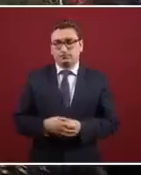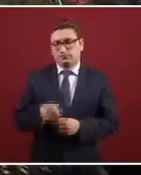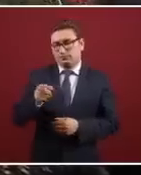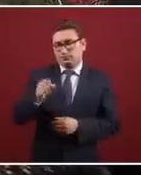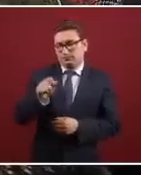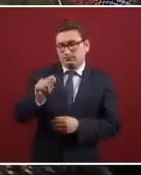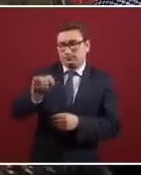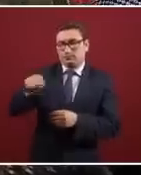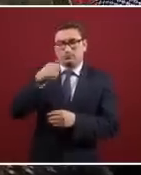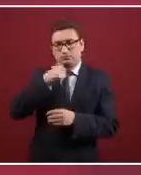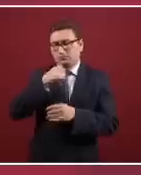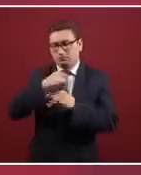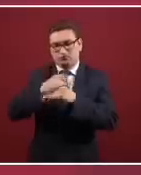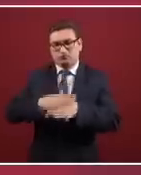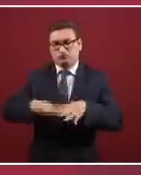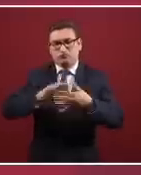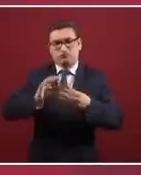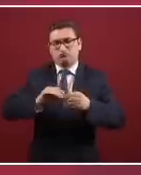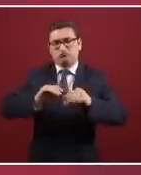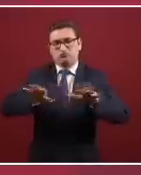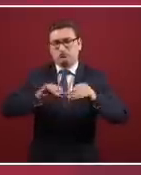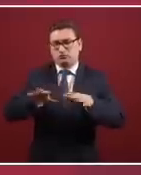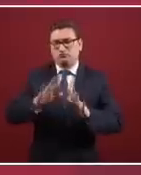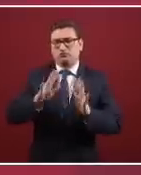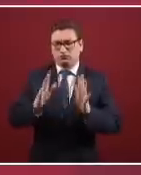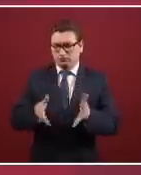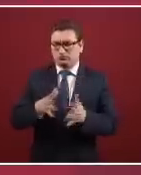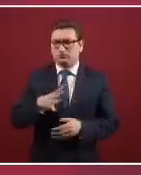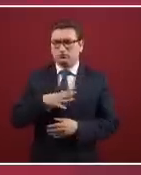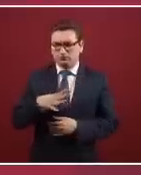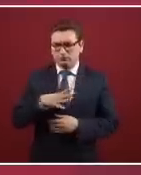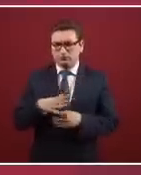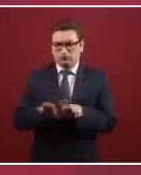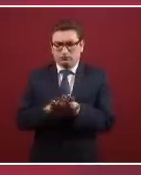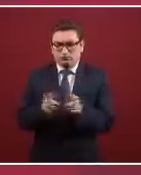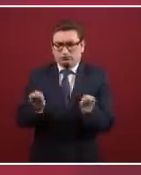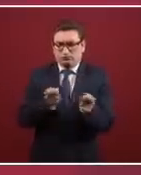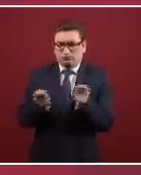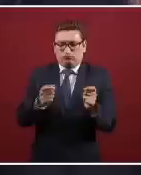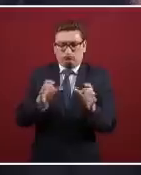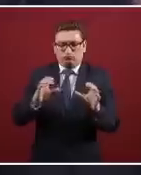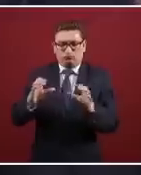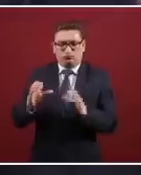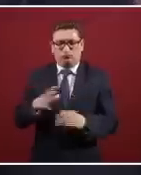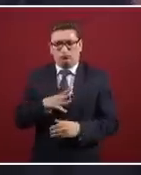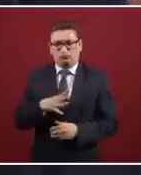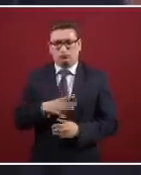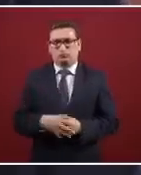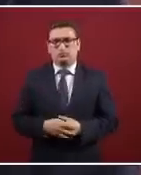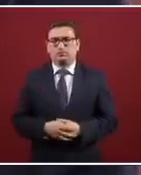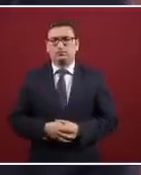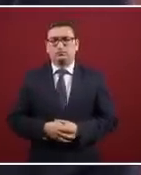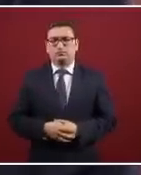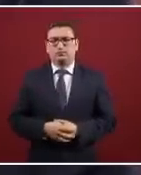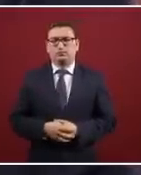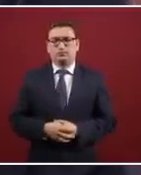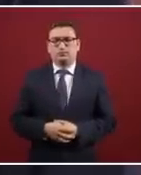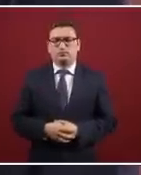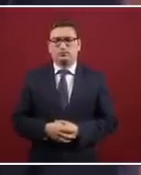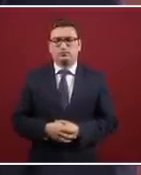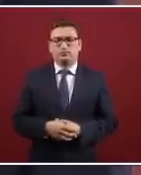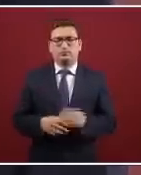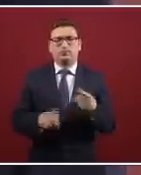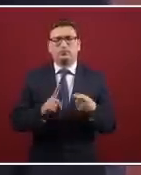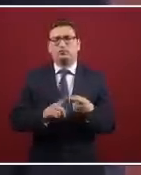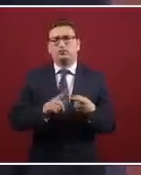informar permanentemente y ya existen mecanismos de control que tienen que ver